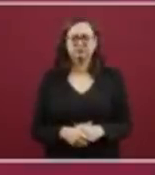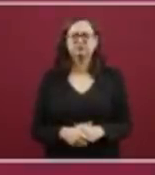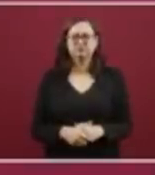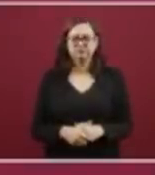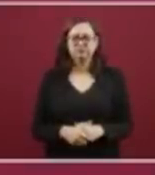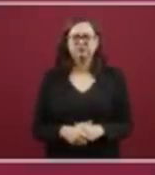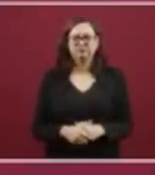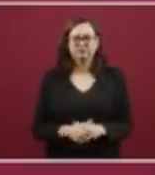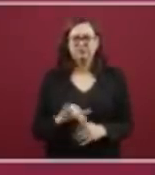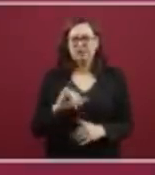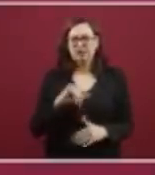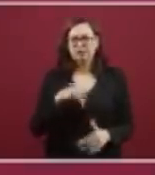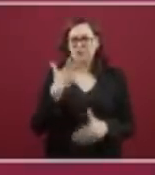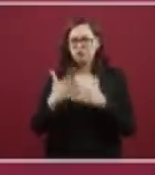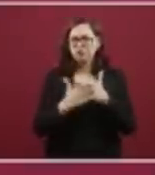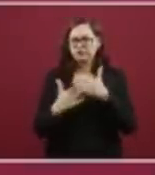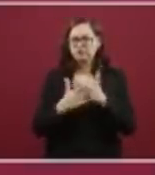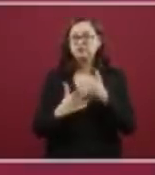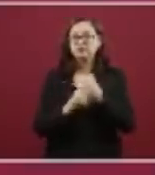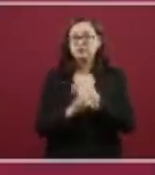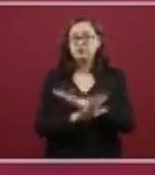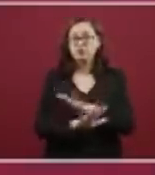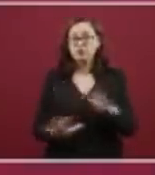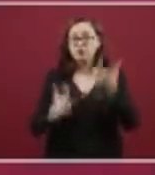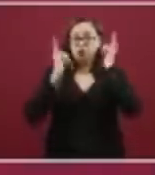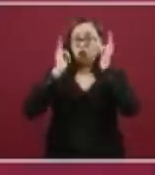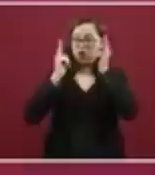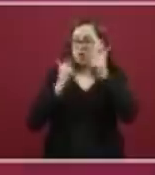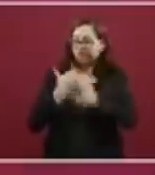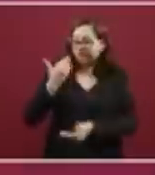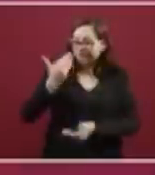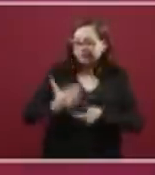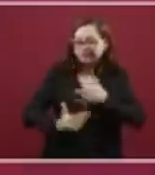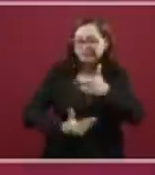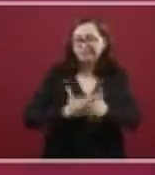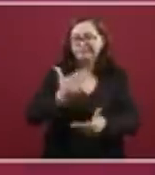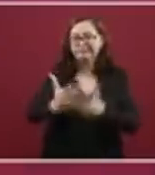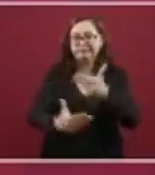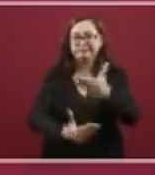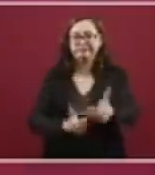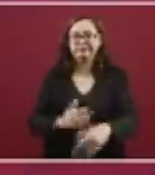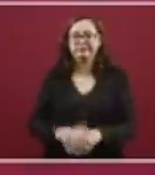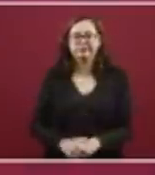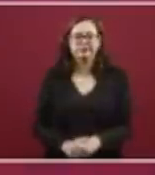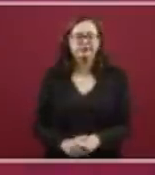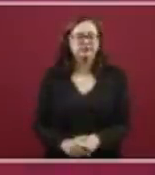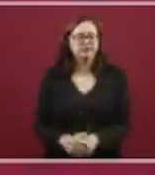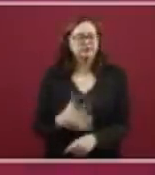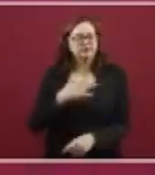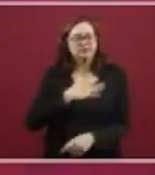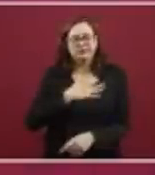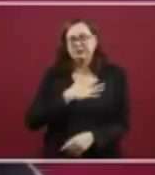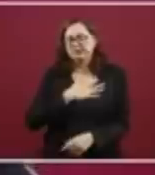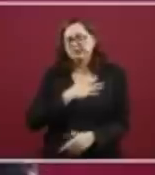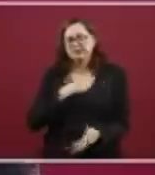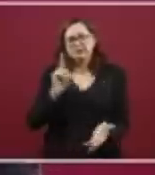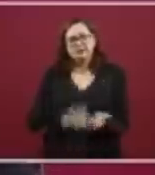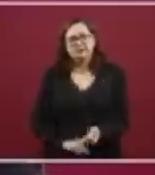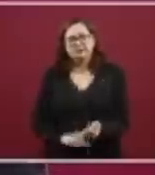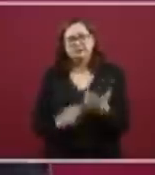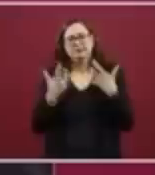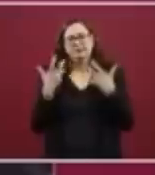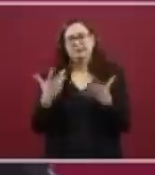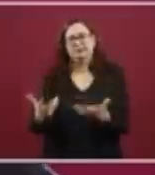que ya tengamos avances. Pues deseo con toda mi alma